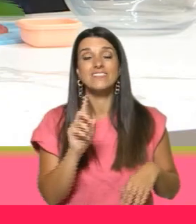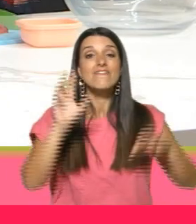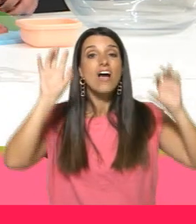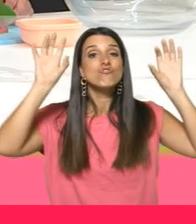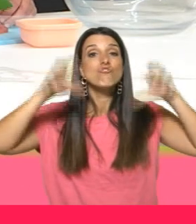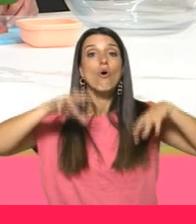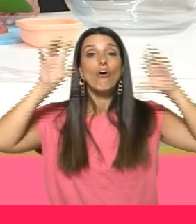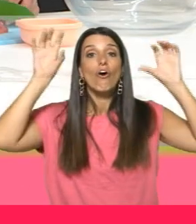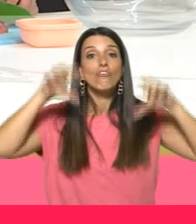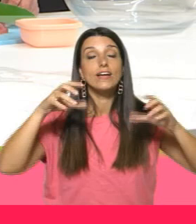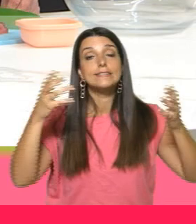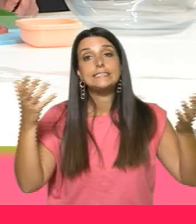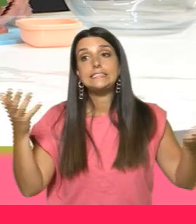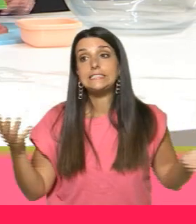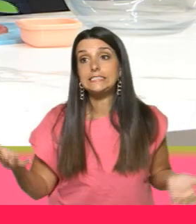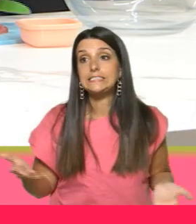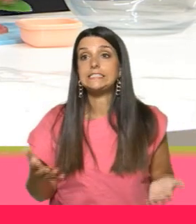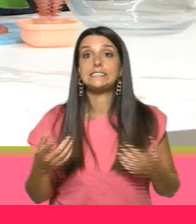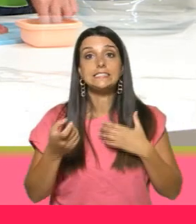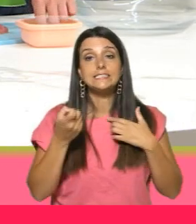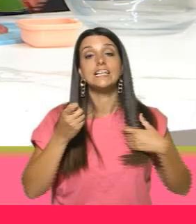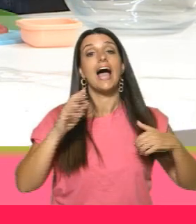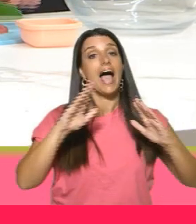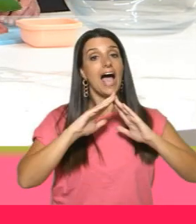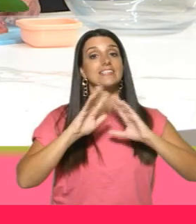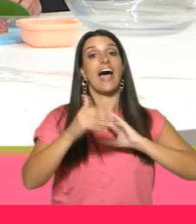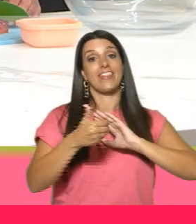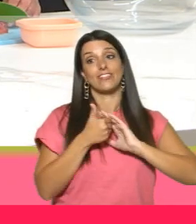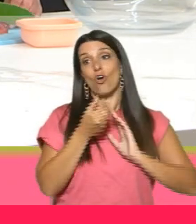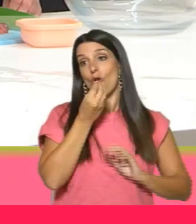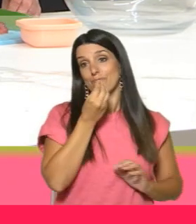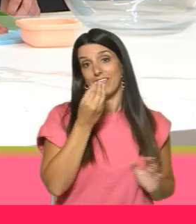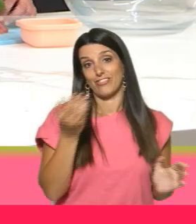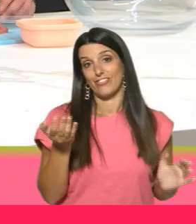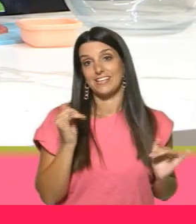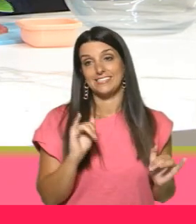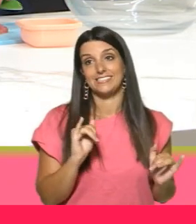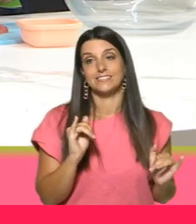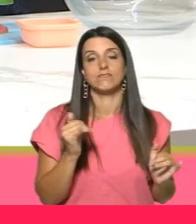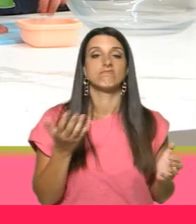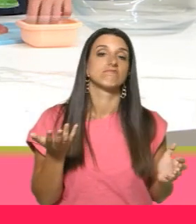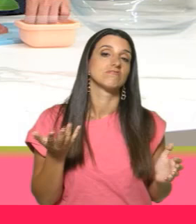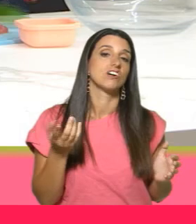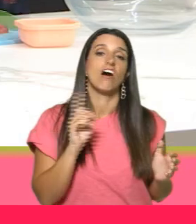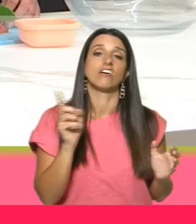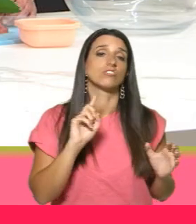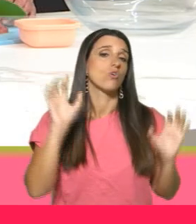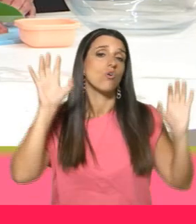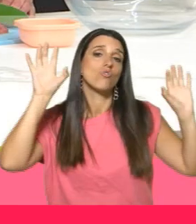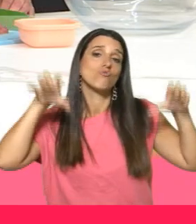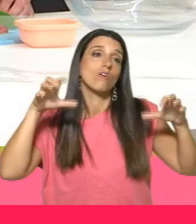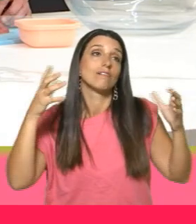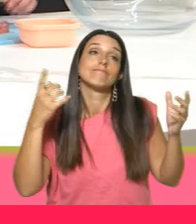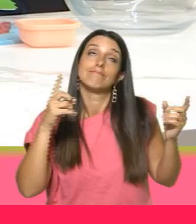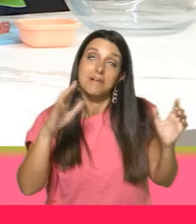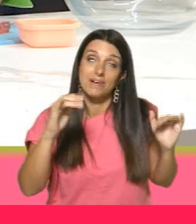llover. Así que... Bueno, está bien, no, para quedarse si... adentro y comiendo algo rico. Ah, eso sí. Está, pero mejor que no llueva, bueno, ¿no? Mejor está. Que no, pero me parece